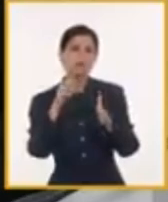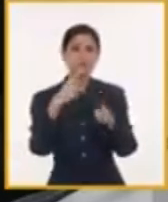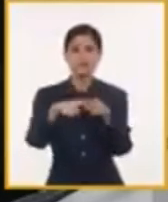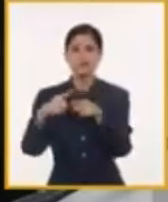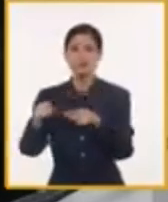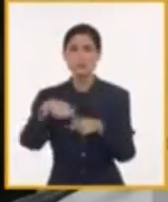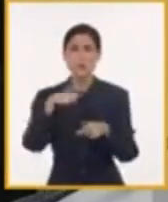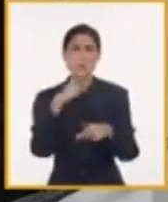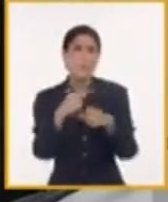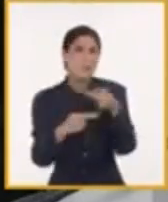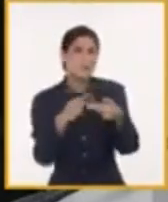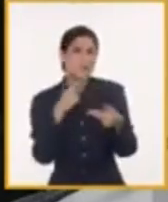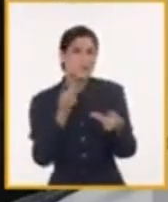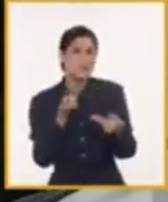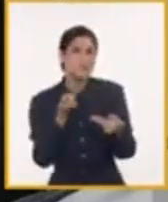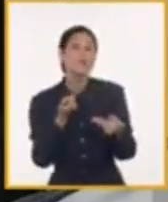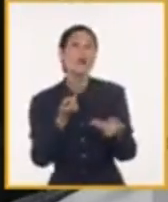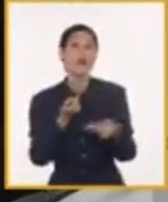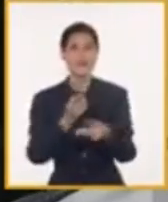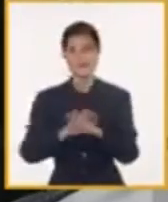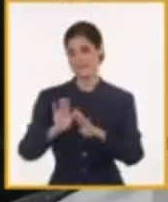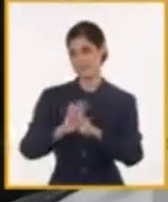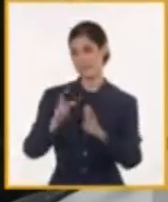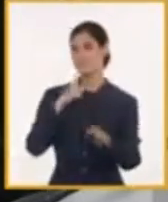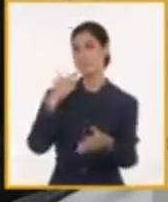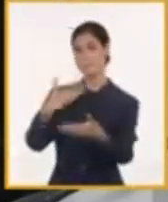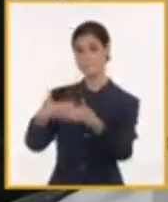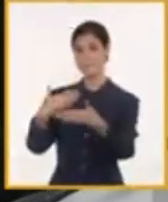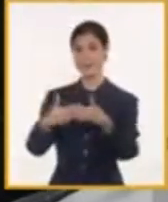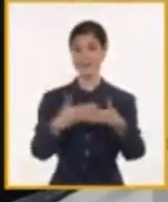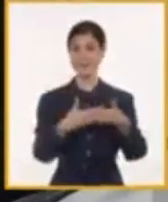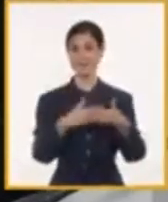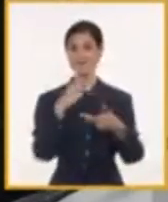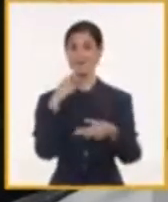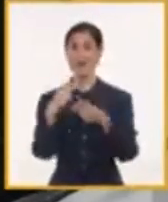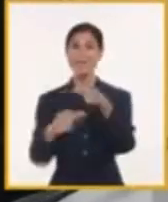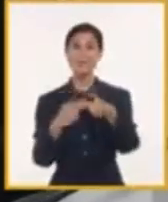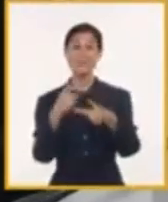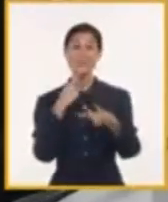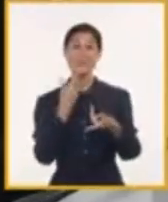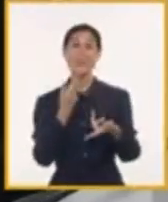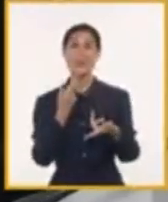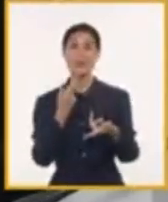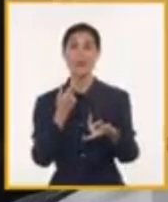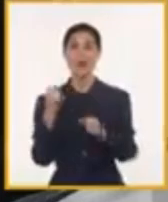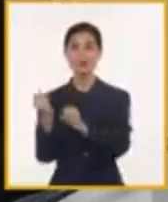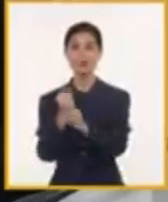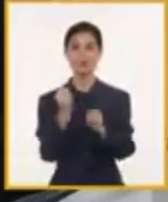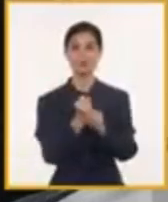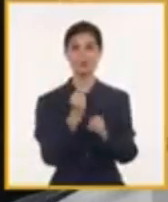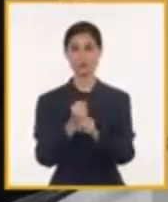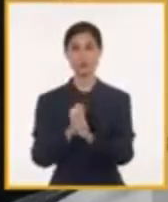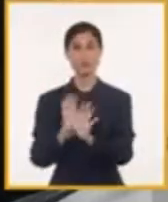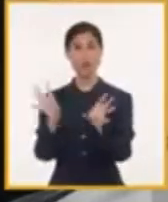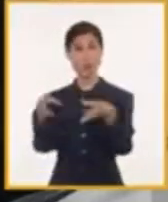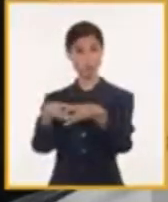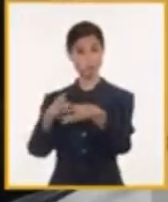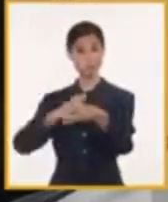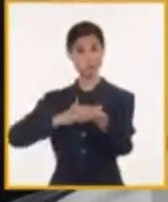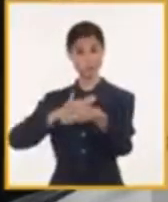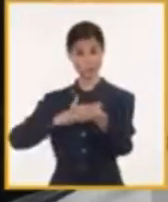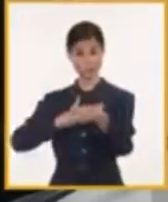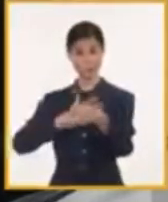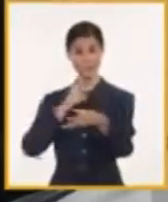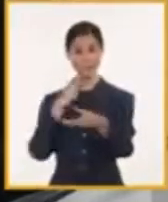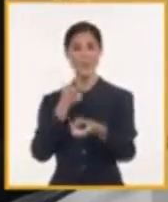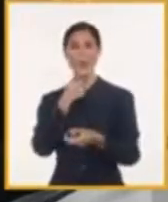Varias empresas, o la mayoría de las empresas, han demostrado, y nosotros tenemos una premisa en el grupo, que cuando